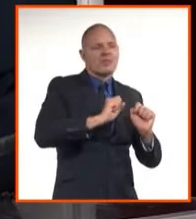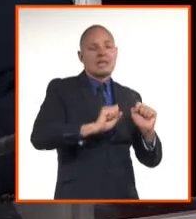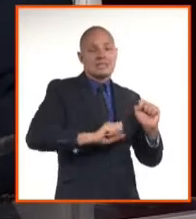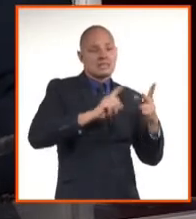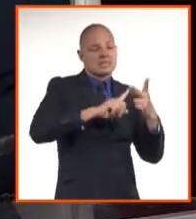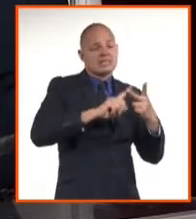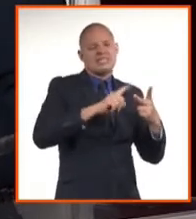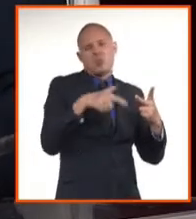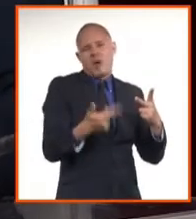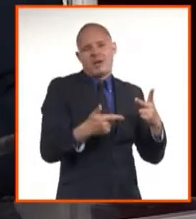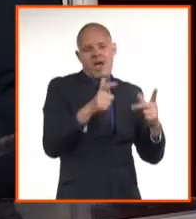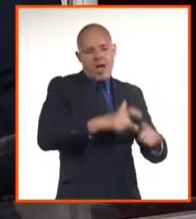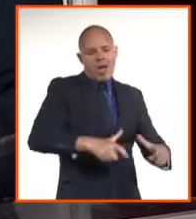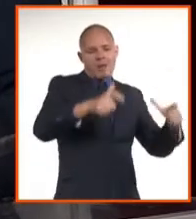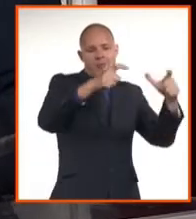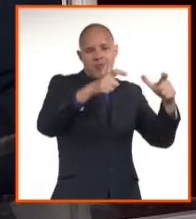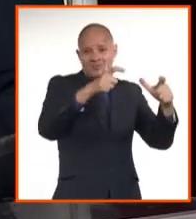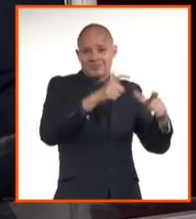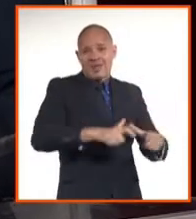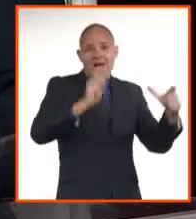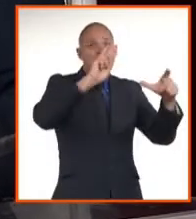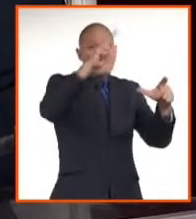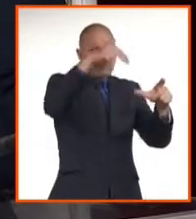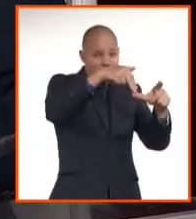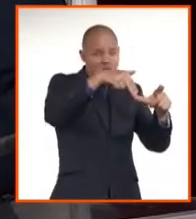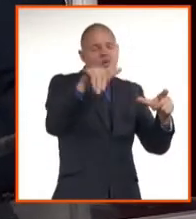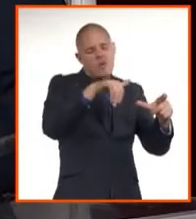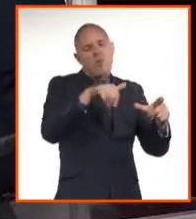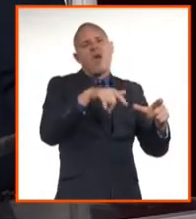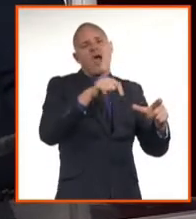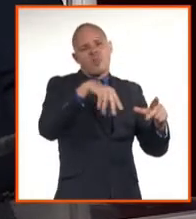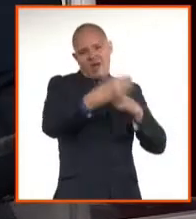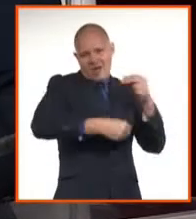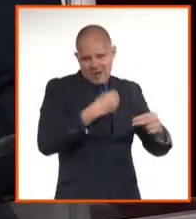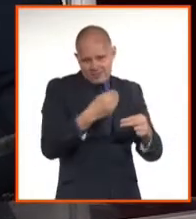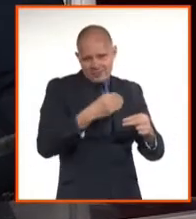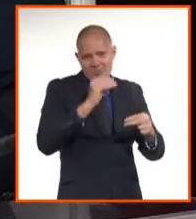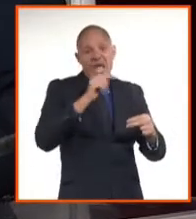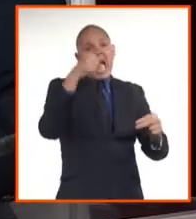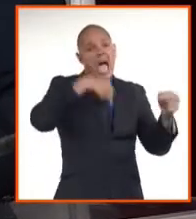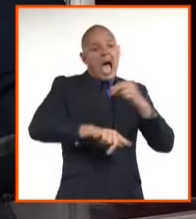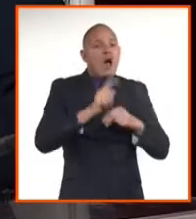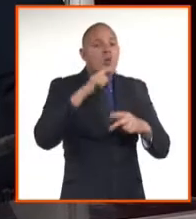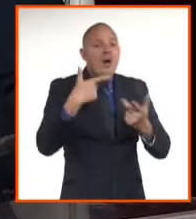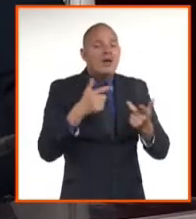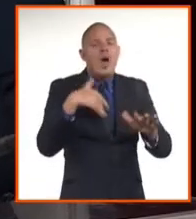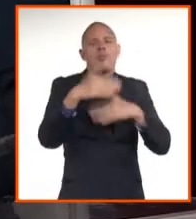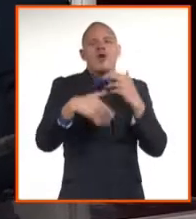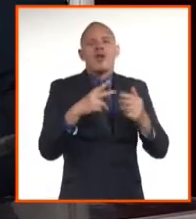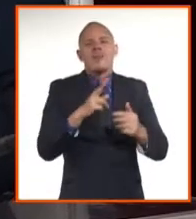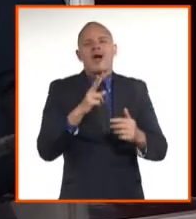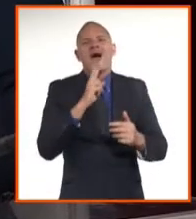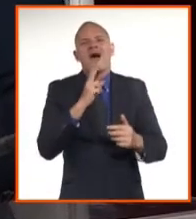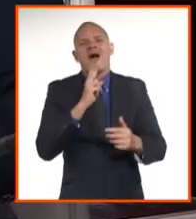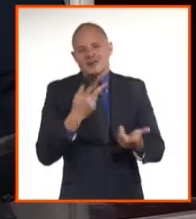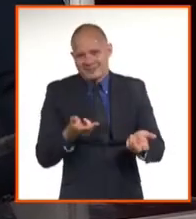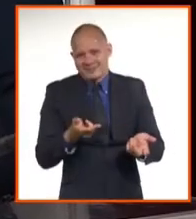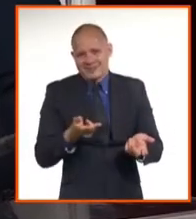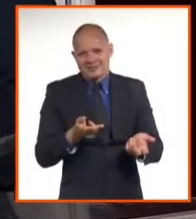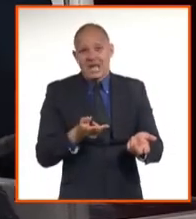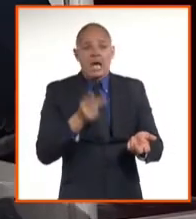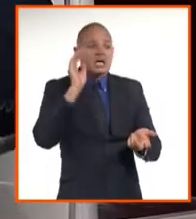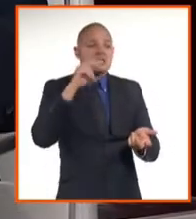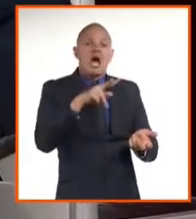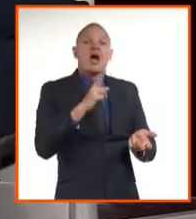y circuitos de agua y vapor, pero no se cambió el 100%. Esos tubos son los que están fallando en estos momentos y muchas veces nos falla un